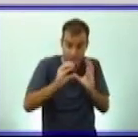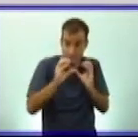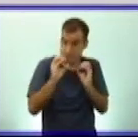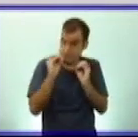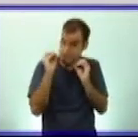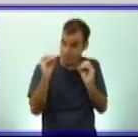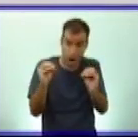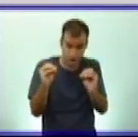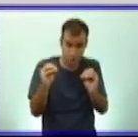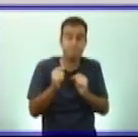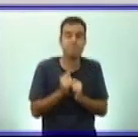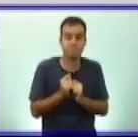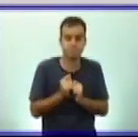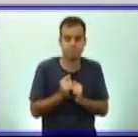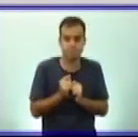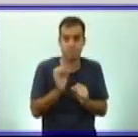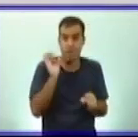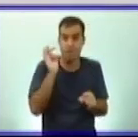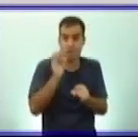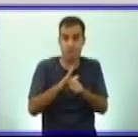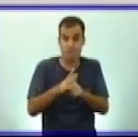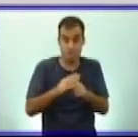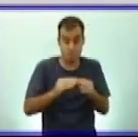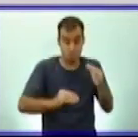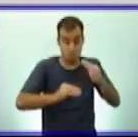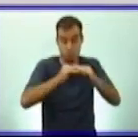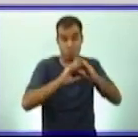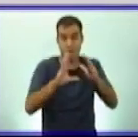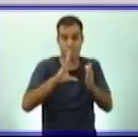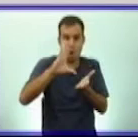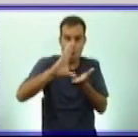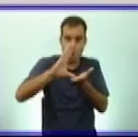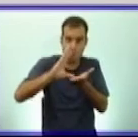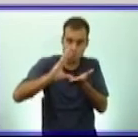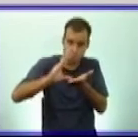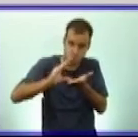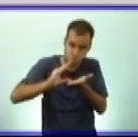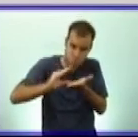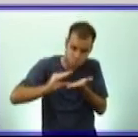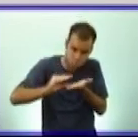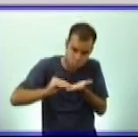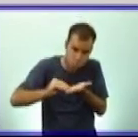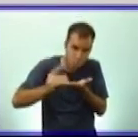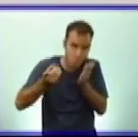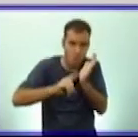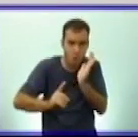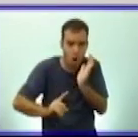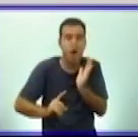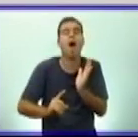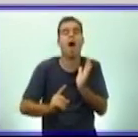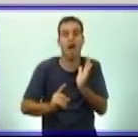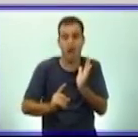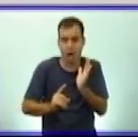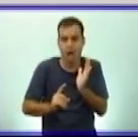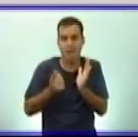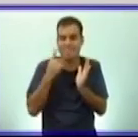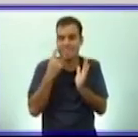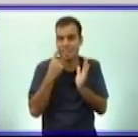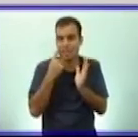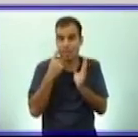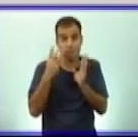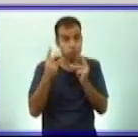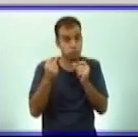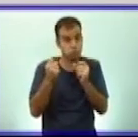comienza el proceso de descarga, la corriente llega a tener valores máximos en el momento en que la